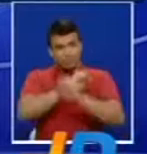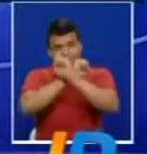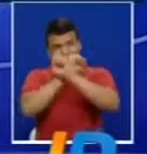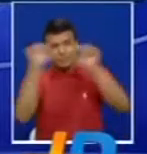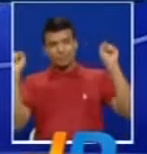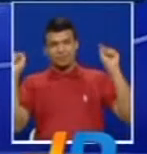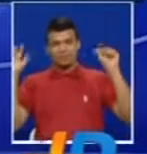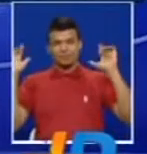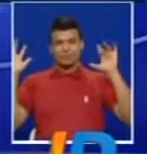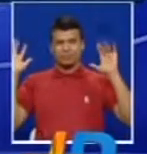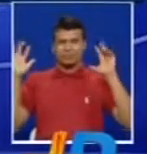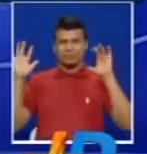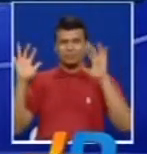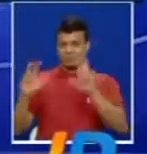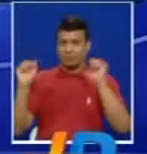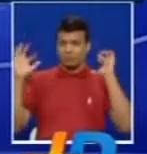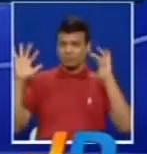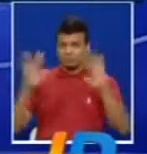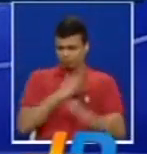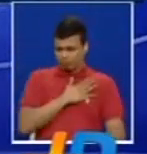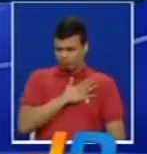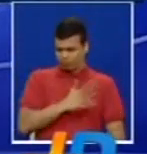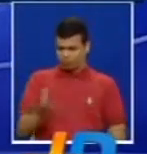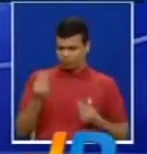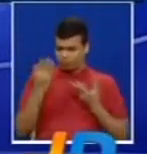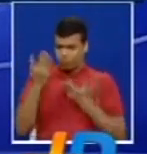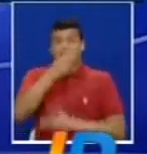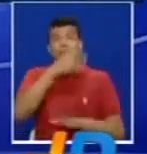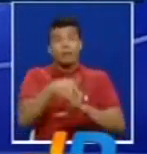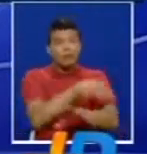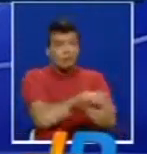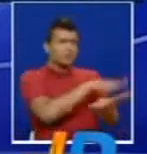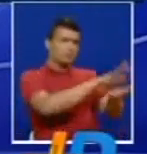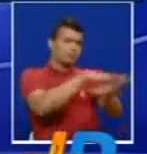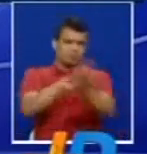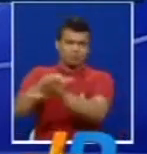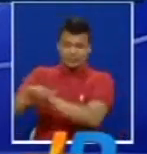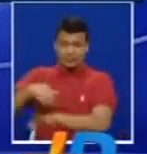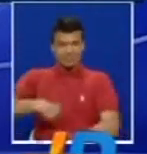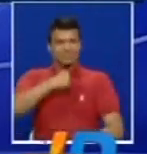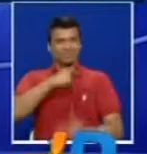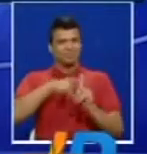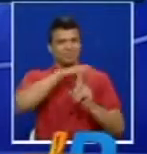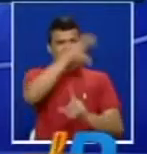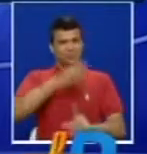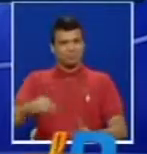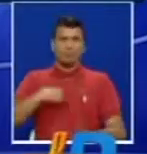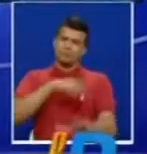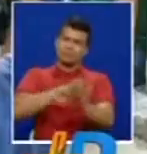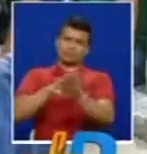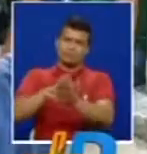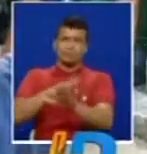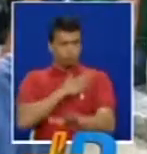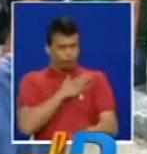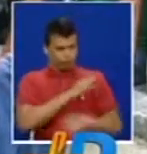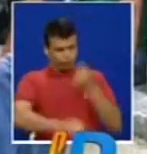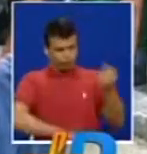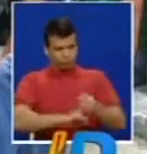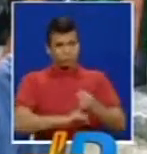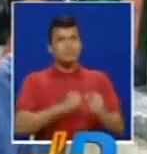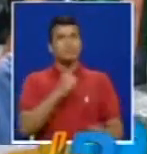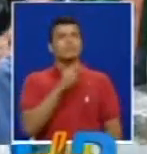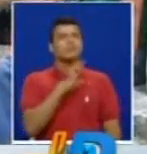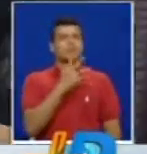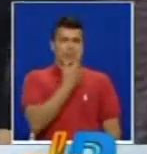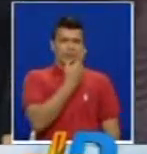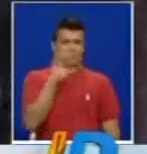decenas de donantes acudieron al centro asistencial atendiendo el llamado hecho a través de Más Pacífico por sus directivas. Más de 100